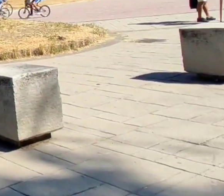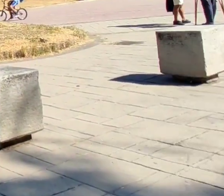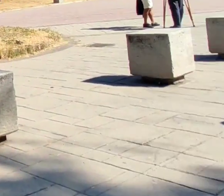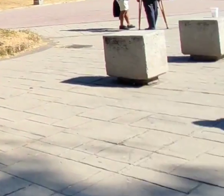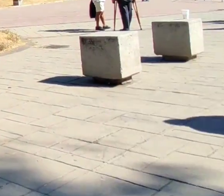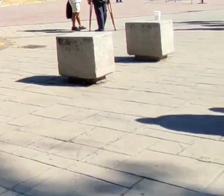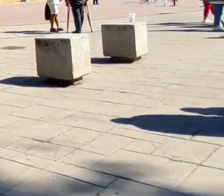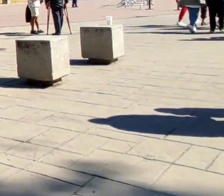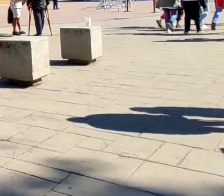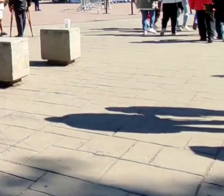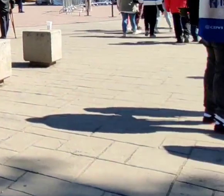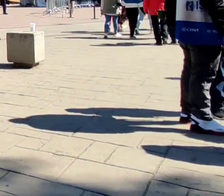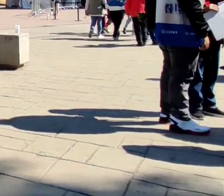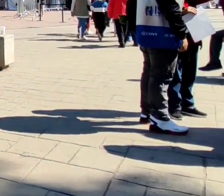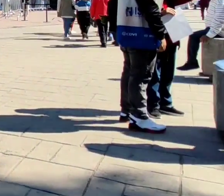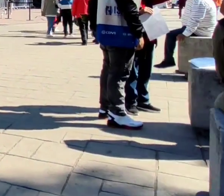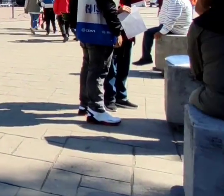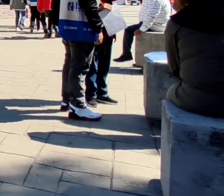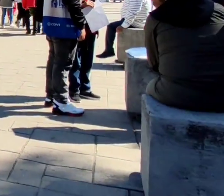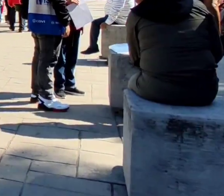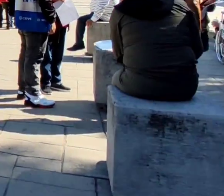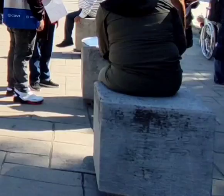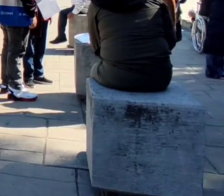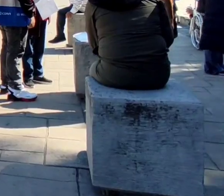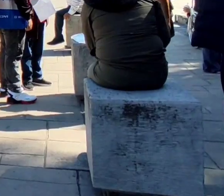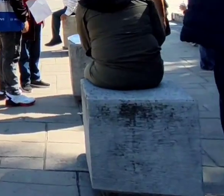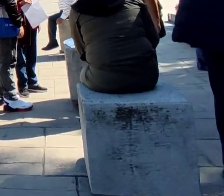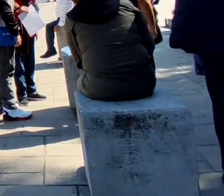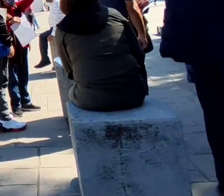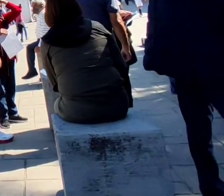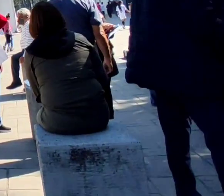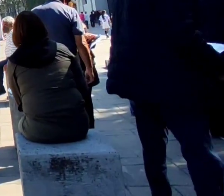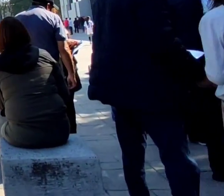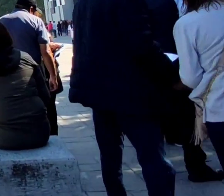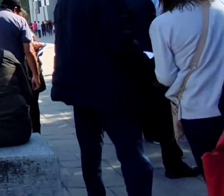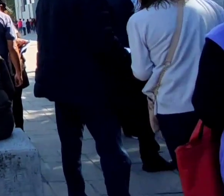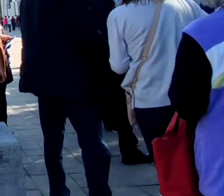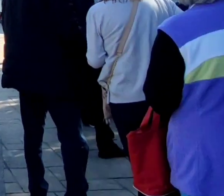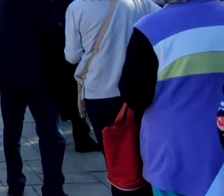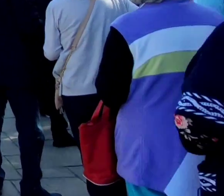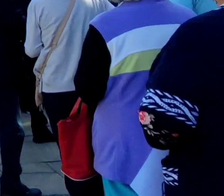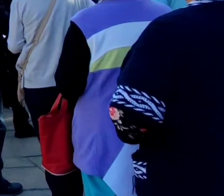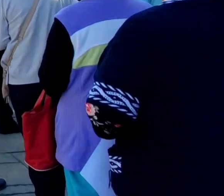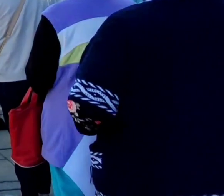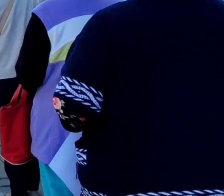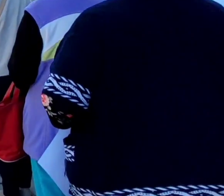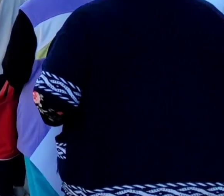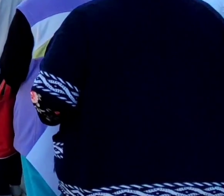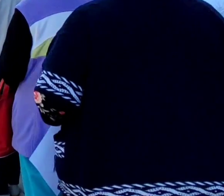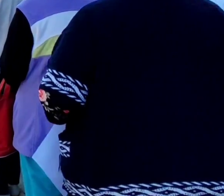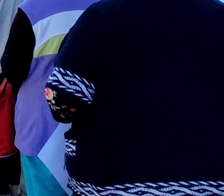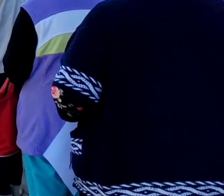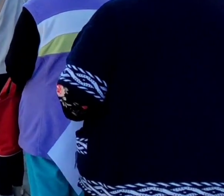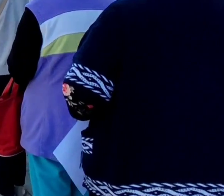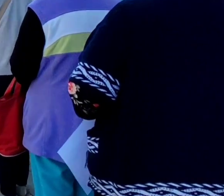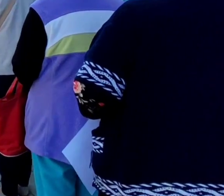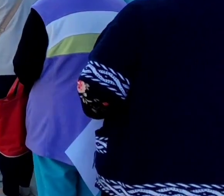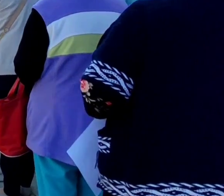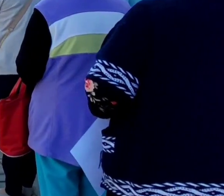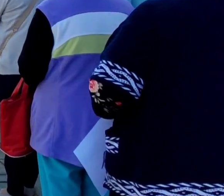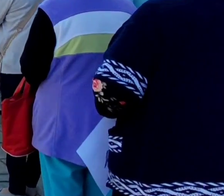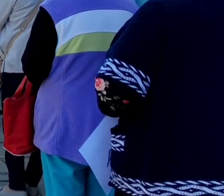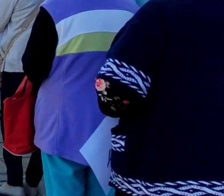o sí, en el comunicado 051 de la Secretaría del Bienestar, nos indica que tienen que ir